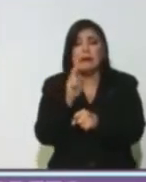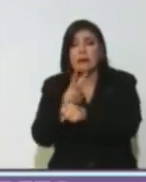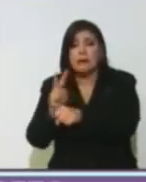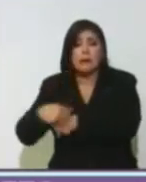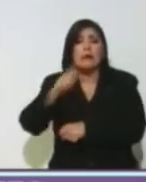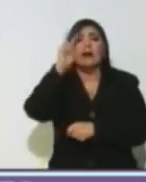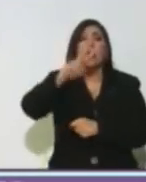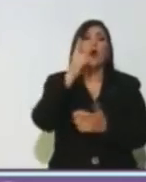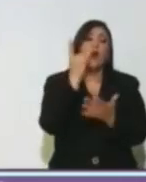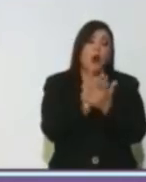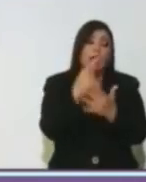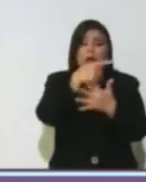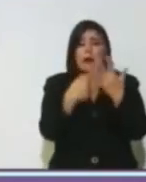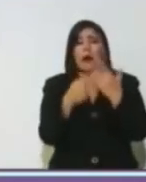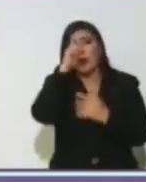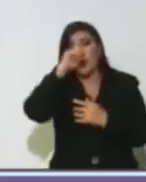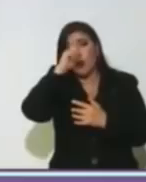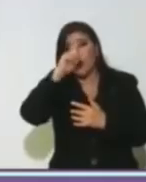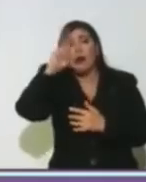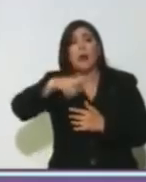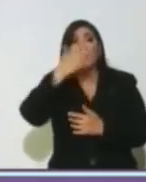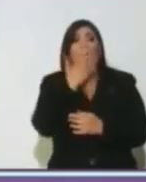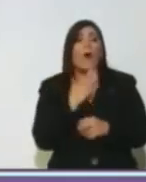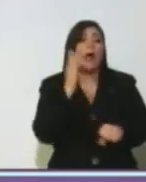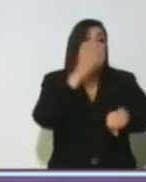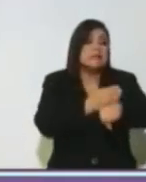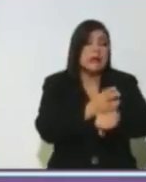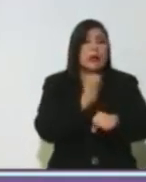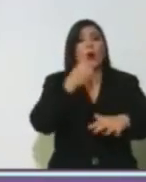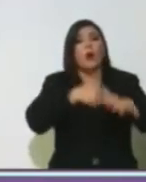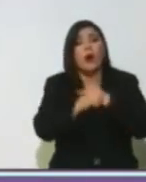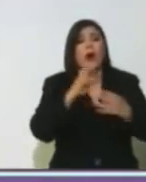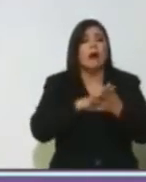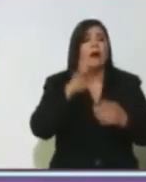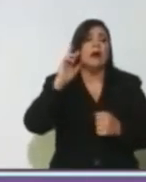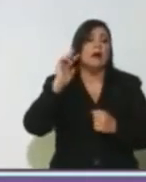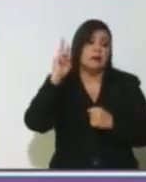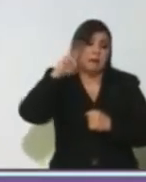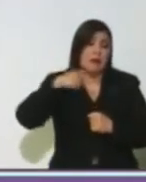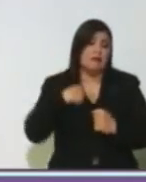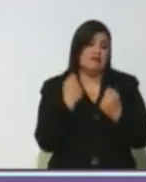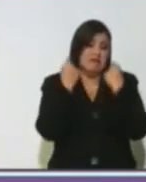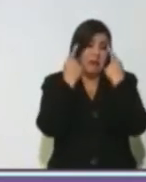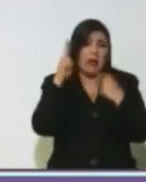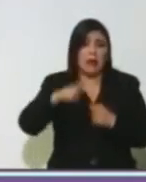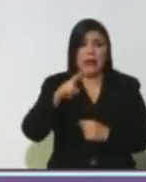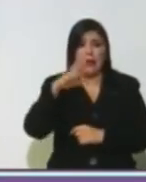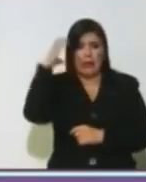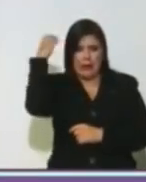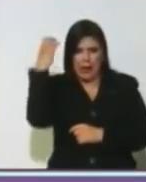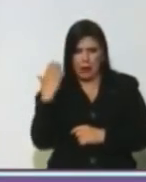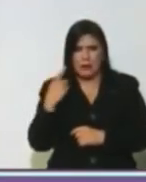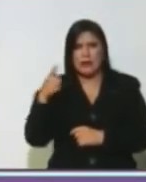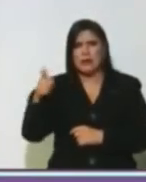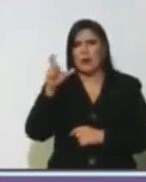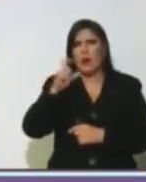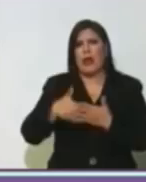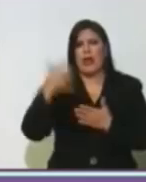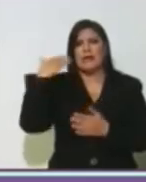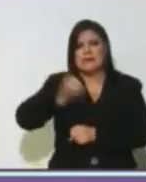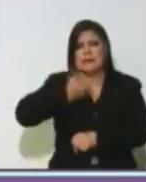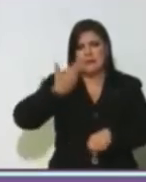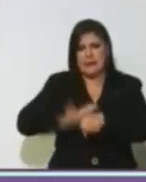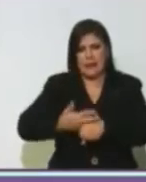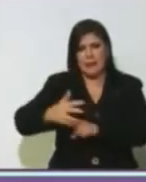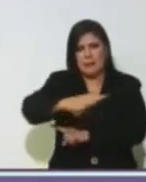recomendaciones no puede sancionar y me sorprende vuelvo a hacer el comentario que claudia cuando fue secretaria de medio ambiente no haya